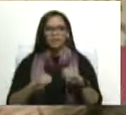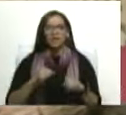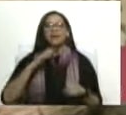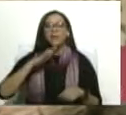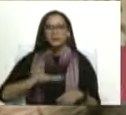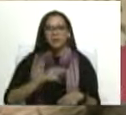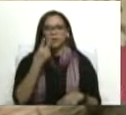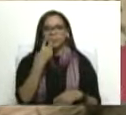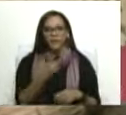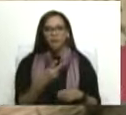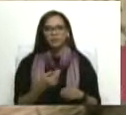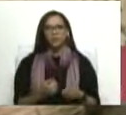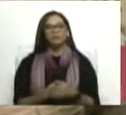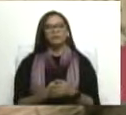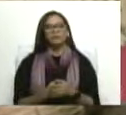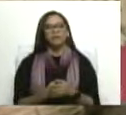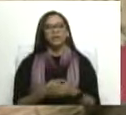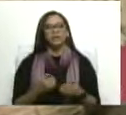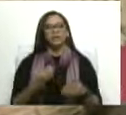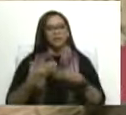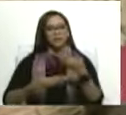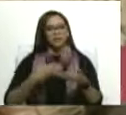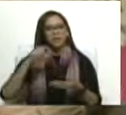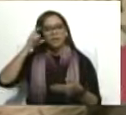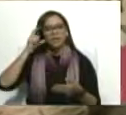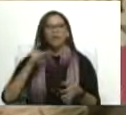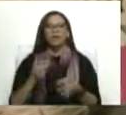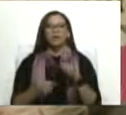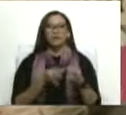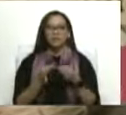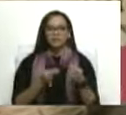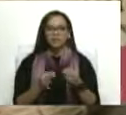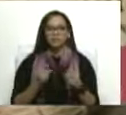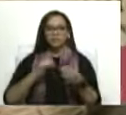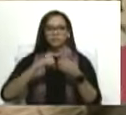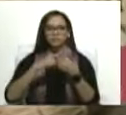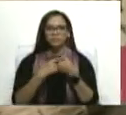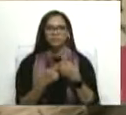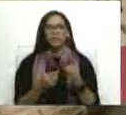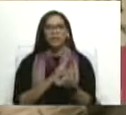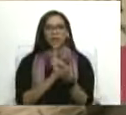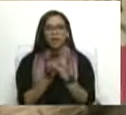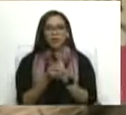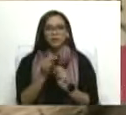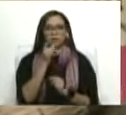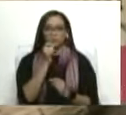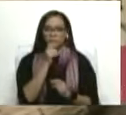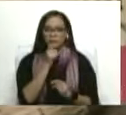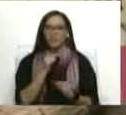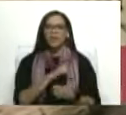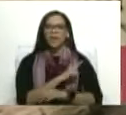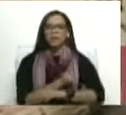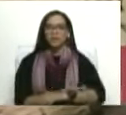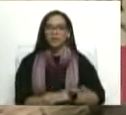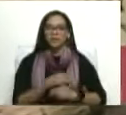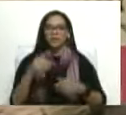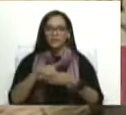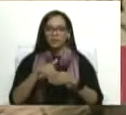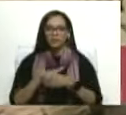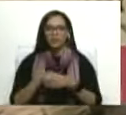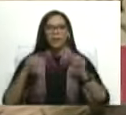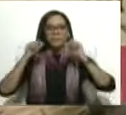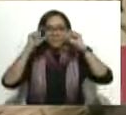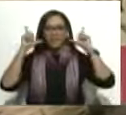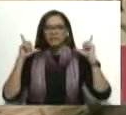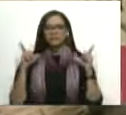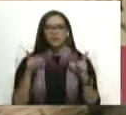estado viendo durante el transcurso del día lo que han sido las adhesiones a este referendo consultivo en el Poder Electoral.